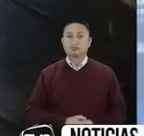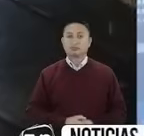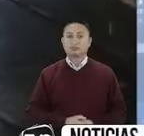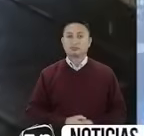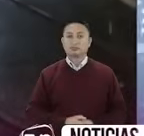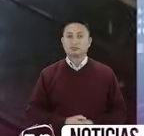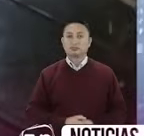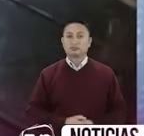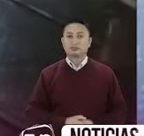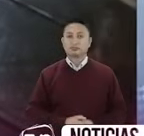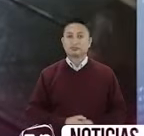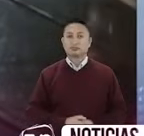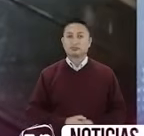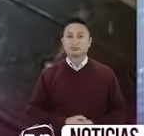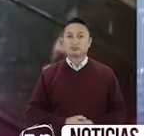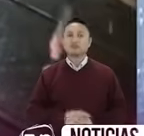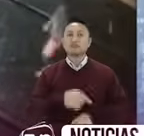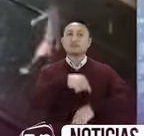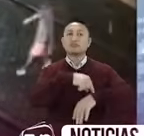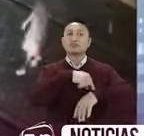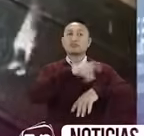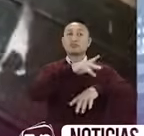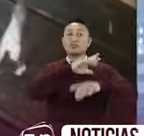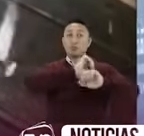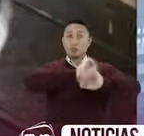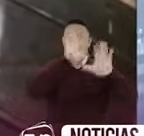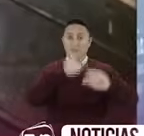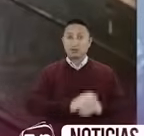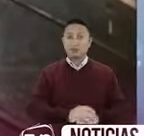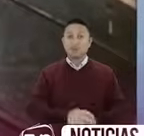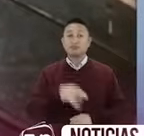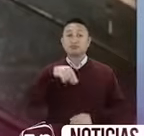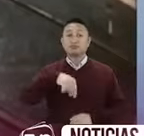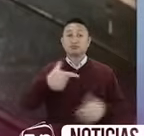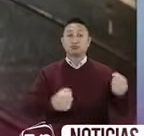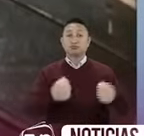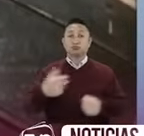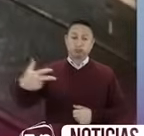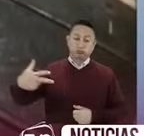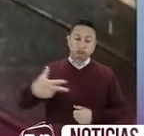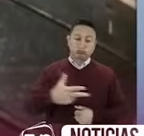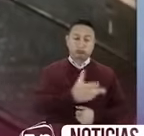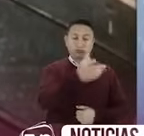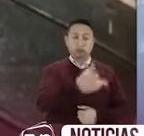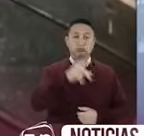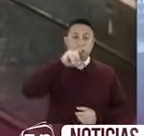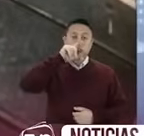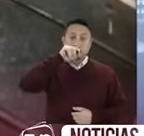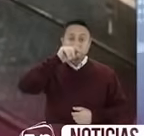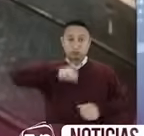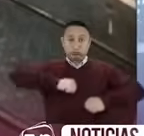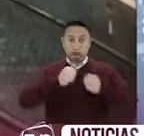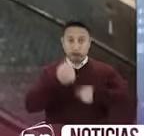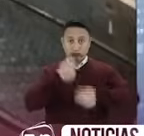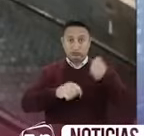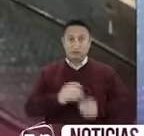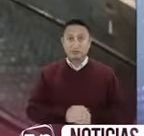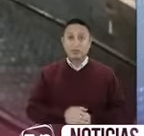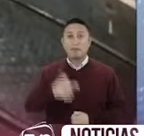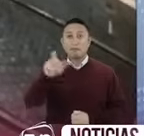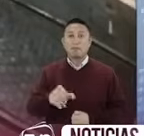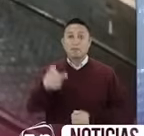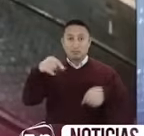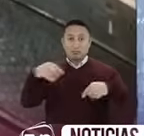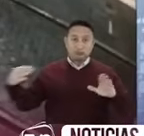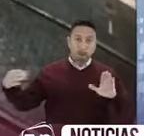Ocurrió pasadas las 5 de la madrugada. Mientras ingresaba este camión para dejar pollos en una avícola, varios sujetos irrumpen en el local